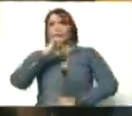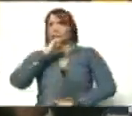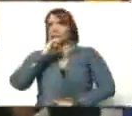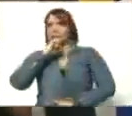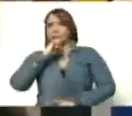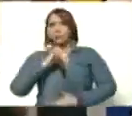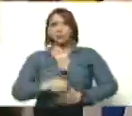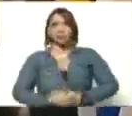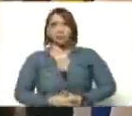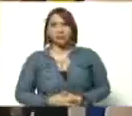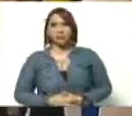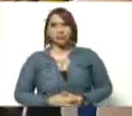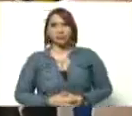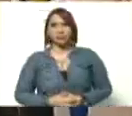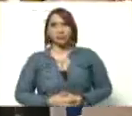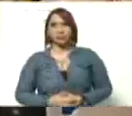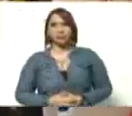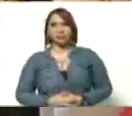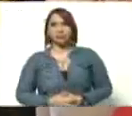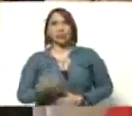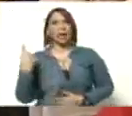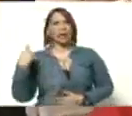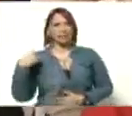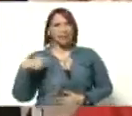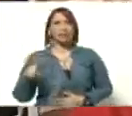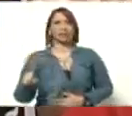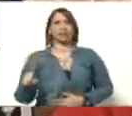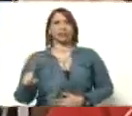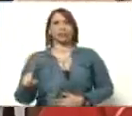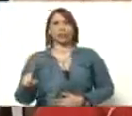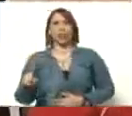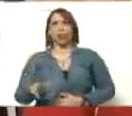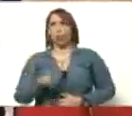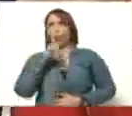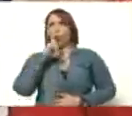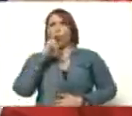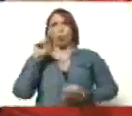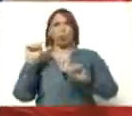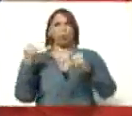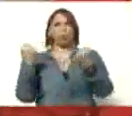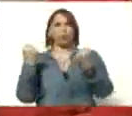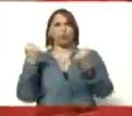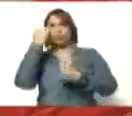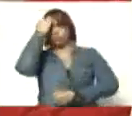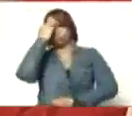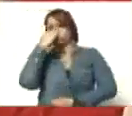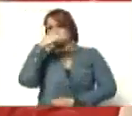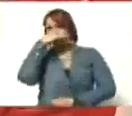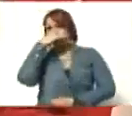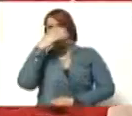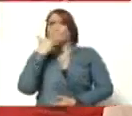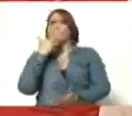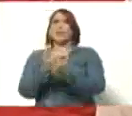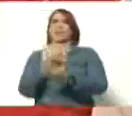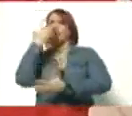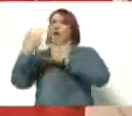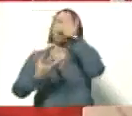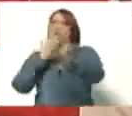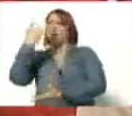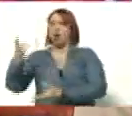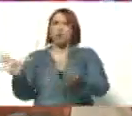dificultades que ha traído el perverso bloqueo criminal, pedido a gritos por un